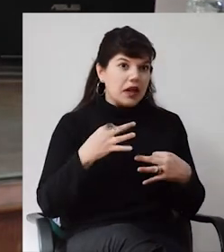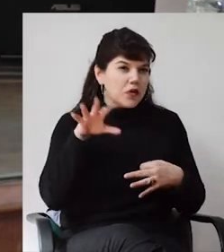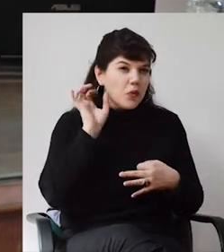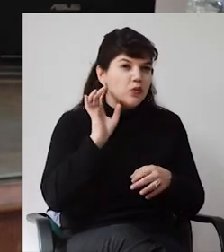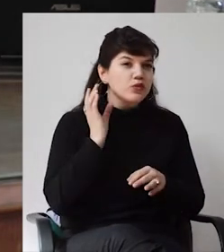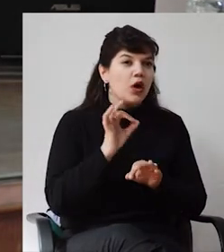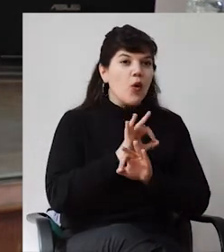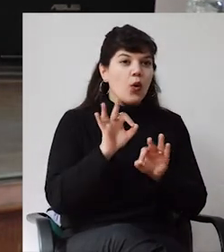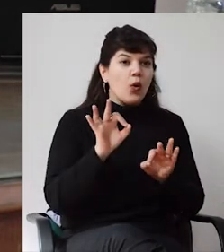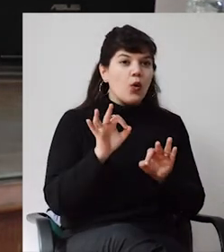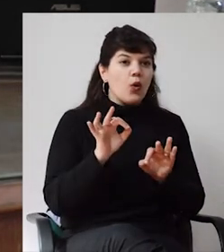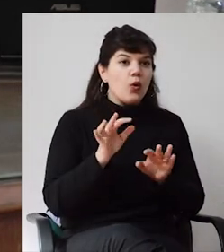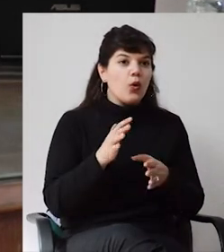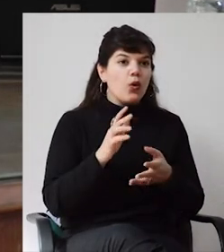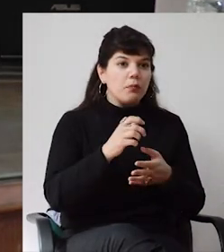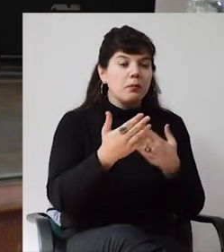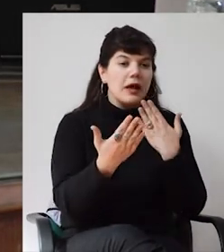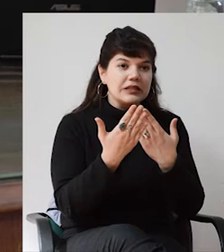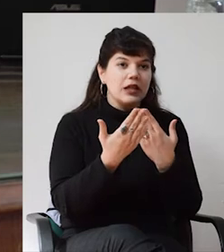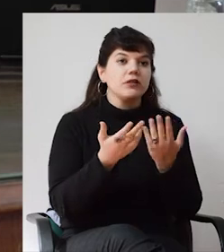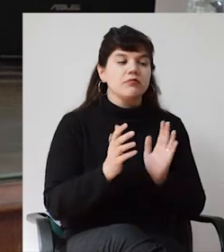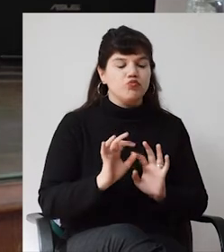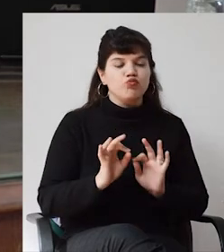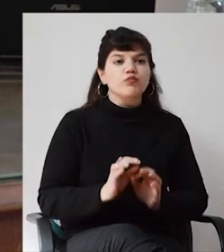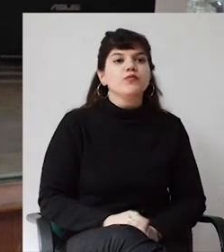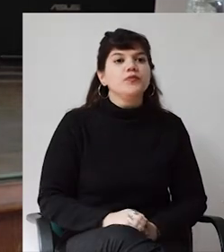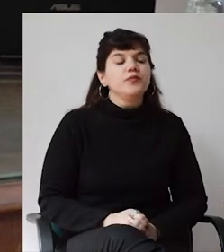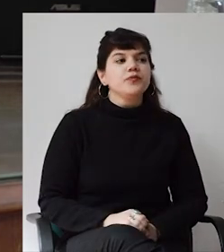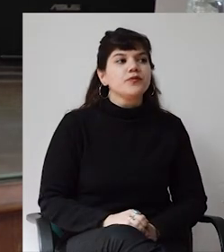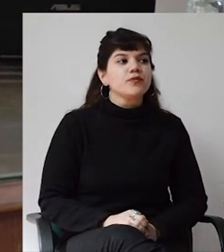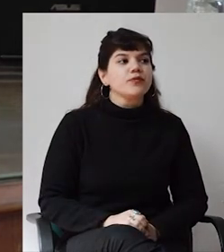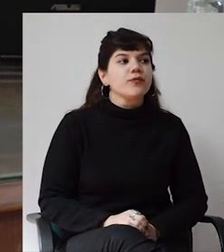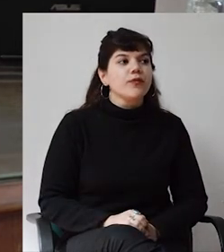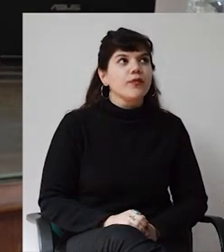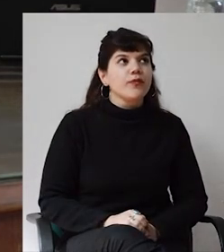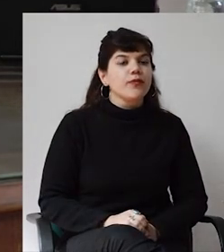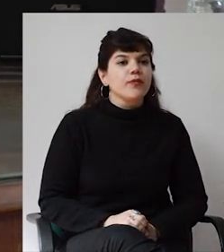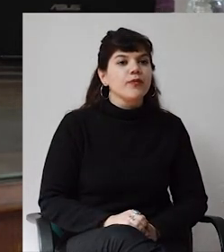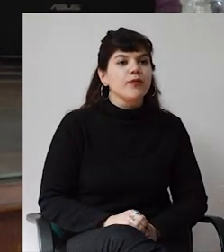bien, o hay que acercarlo más el micrófono. Me parece que está bien. Ahí está. Bueno.